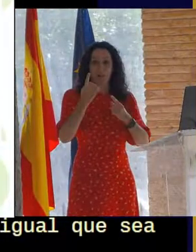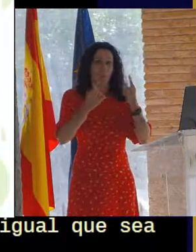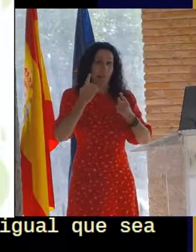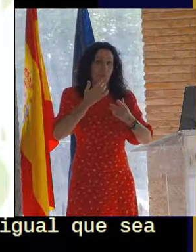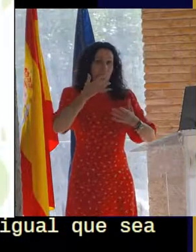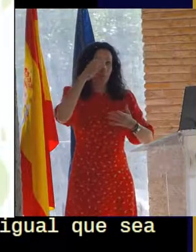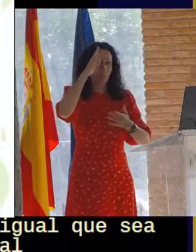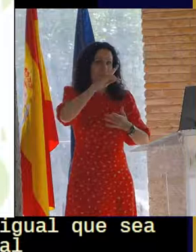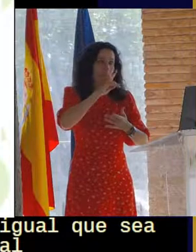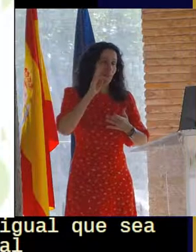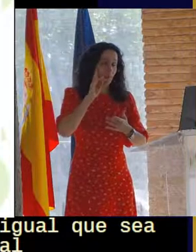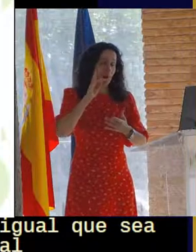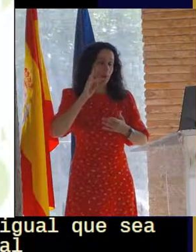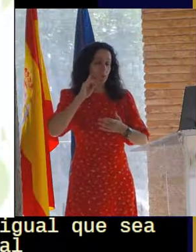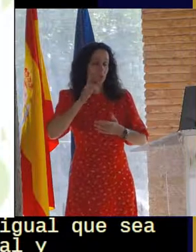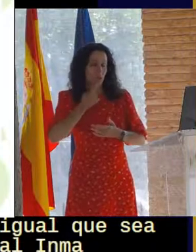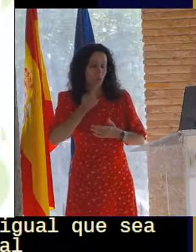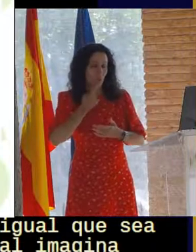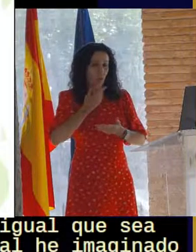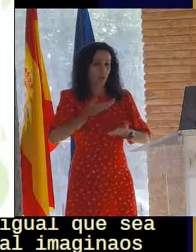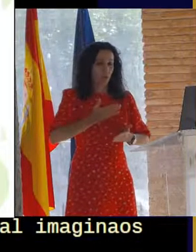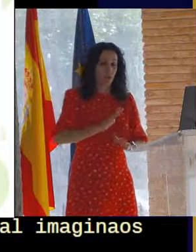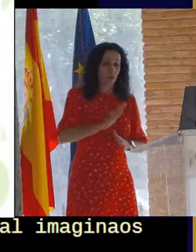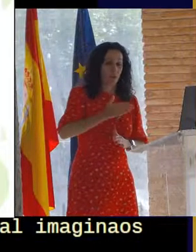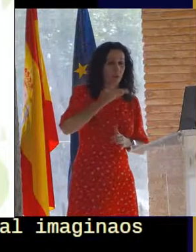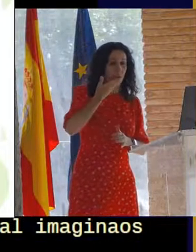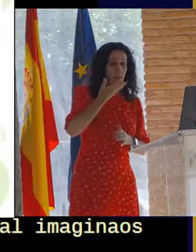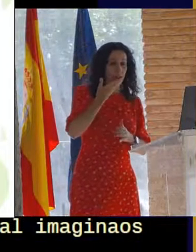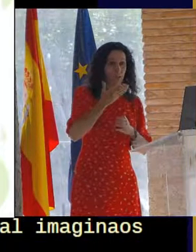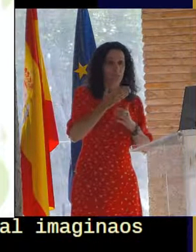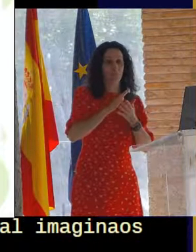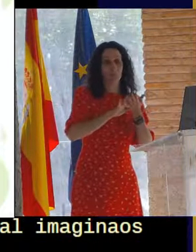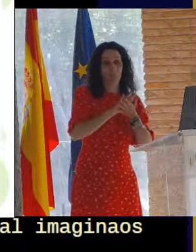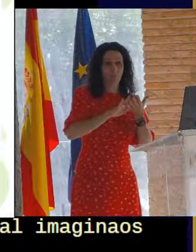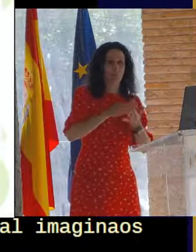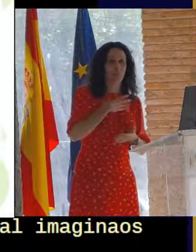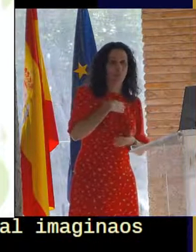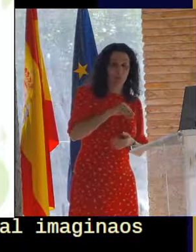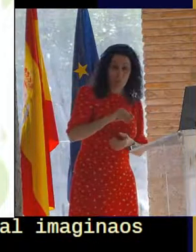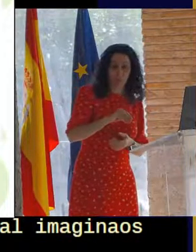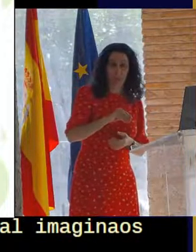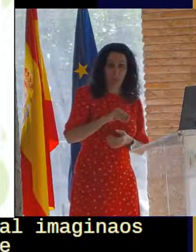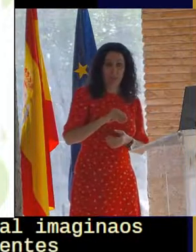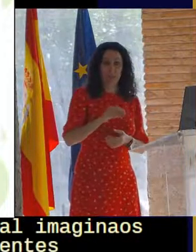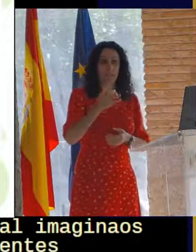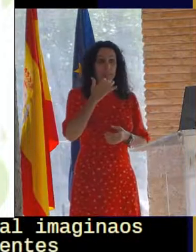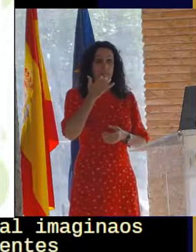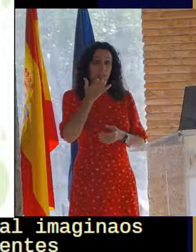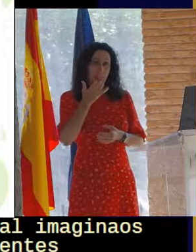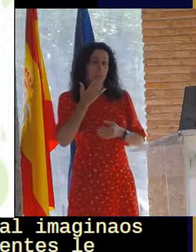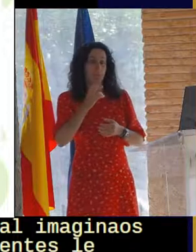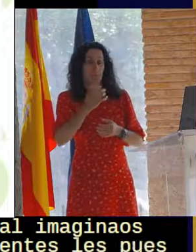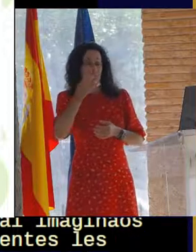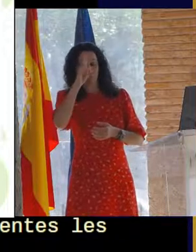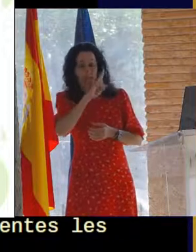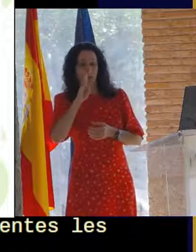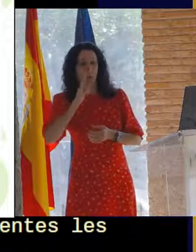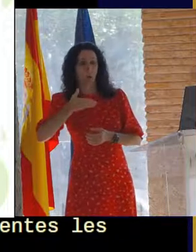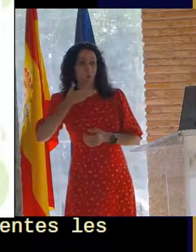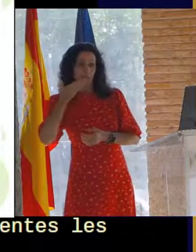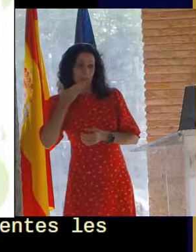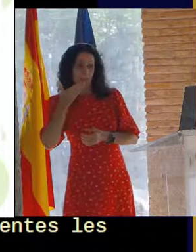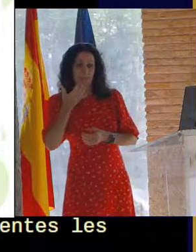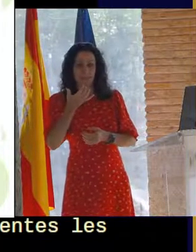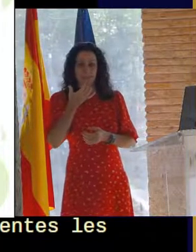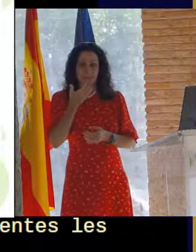aprenden por igual eh imaginaos que los padres son sordos y los y tienen hijos oyentes eh les pueden enseñar lengua de